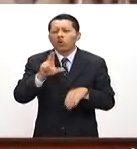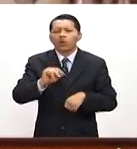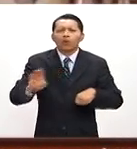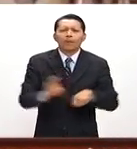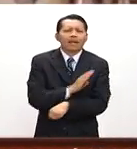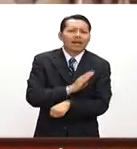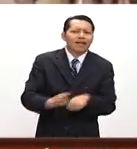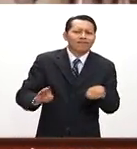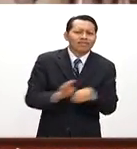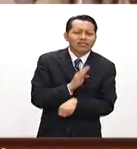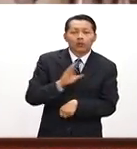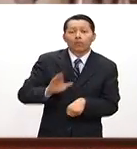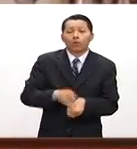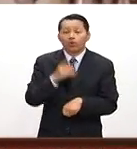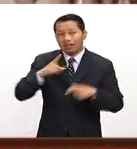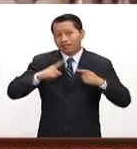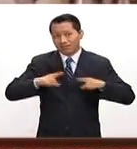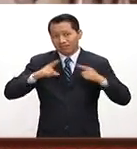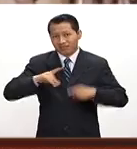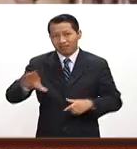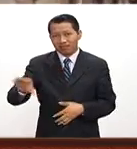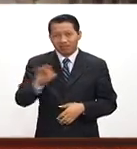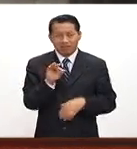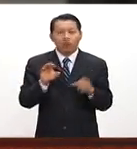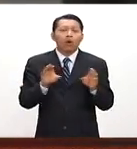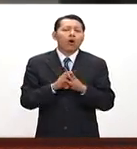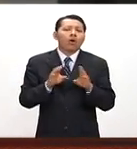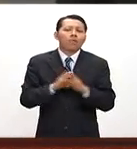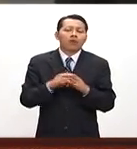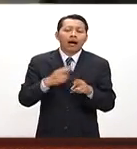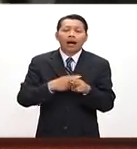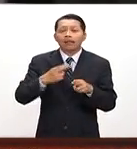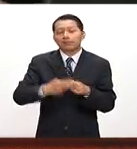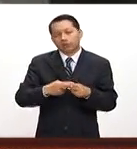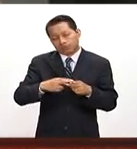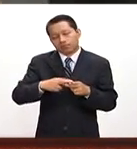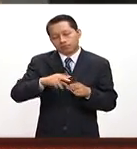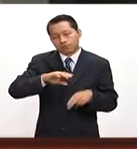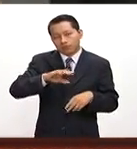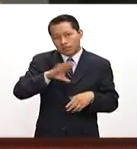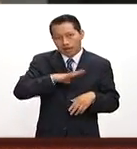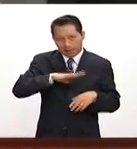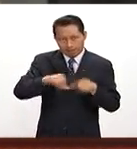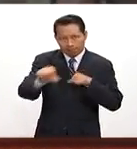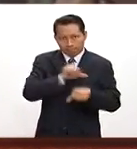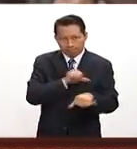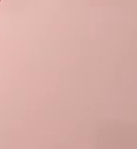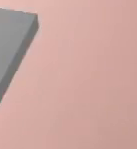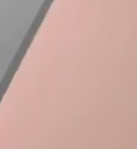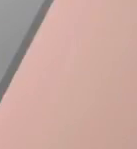benefician debido a que el fiscal en la materia se nombraría una vez terminado su mandato.